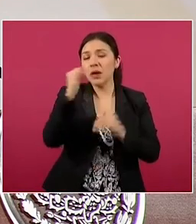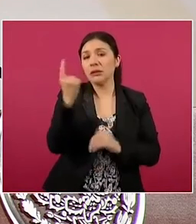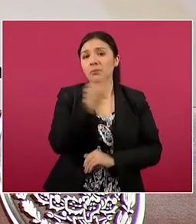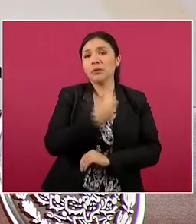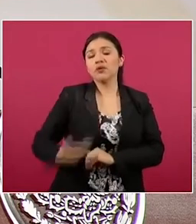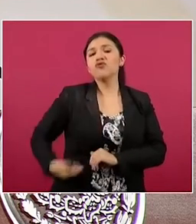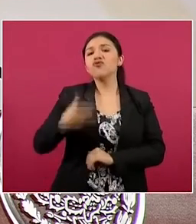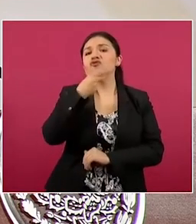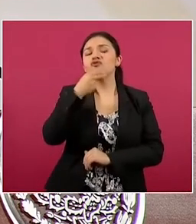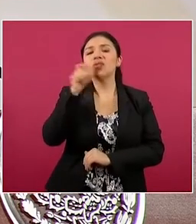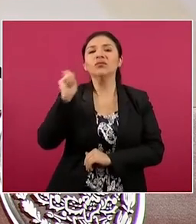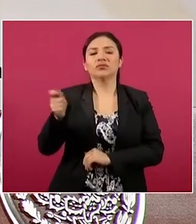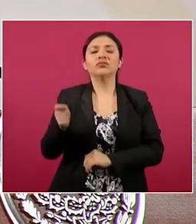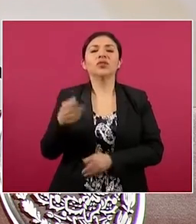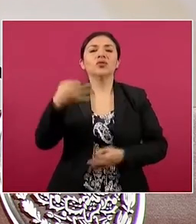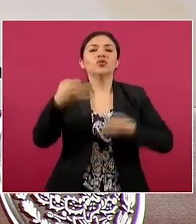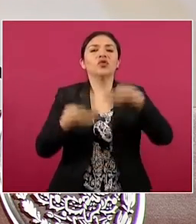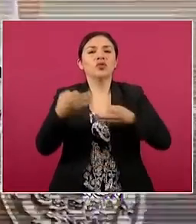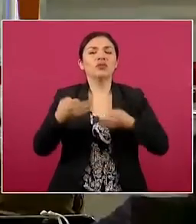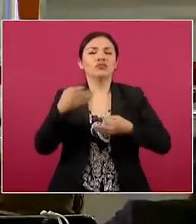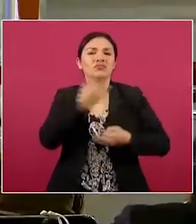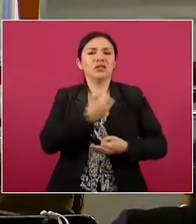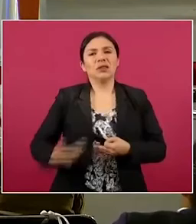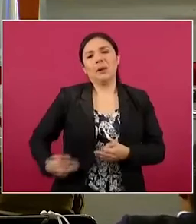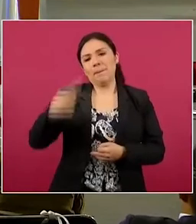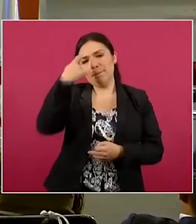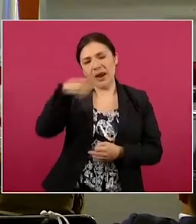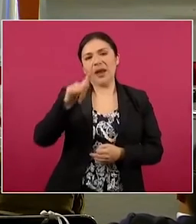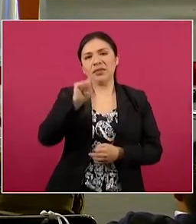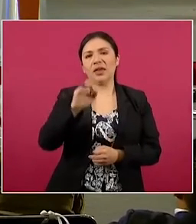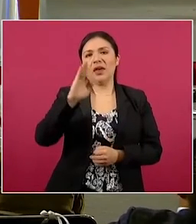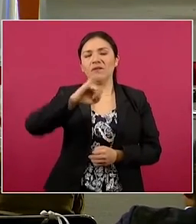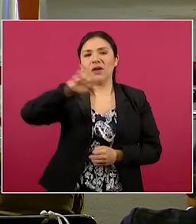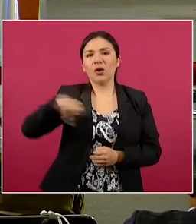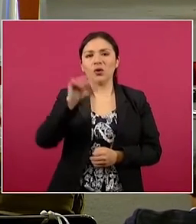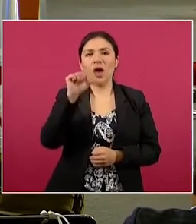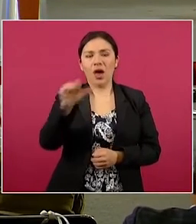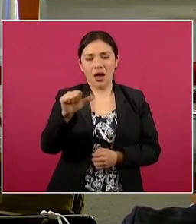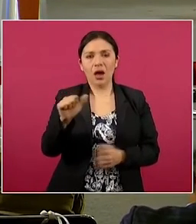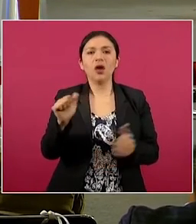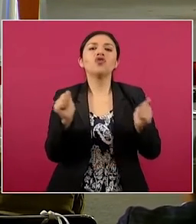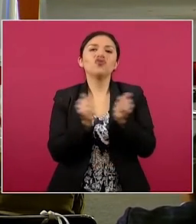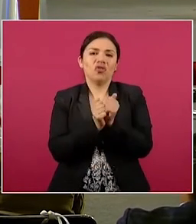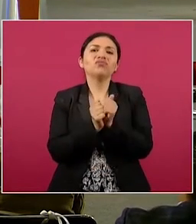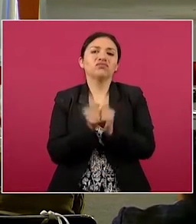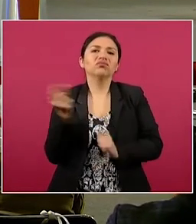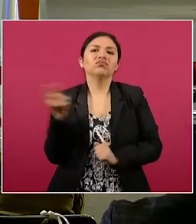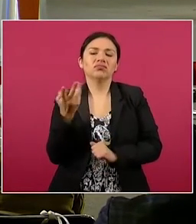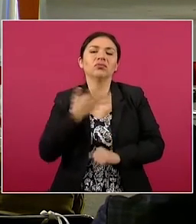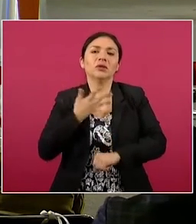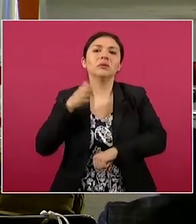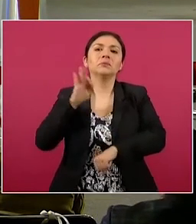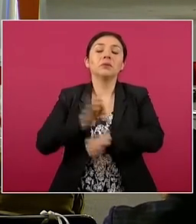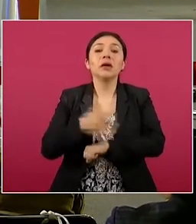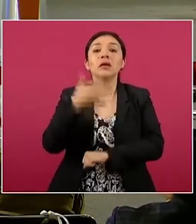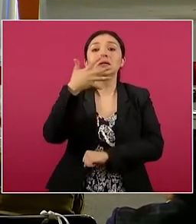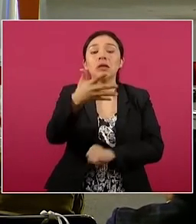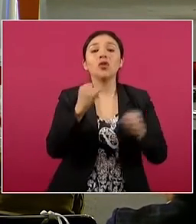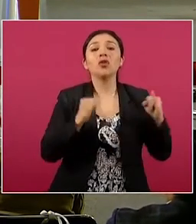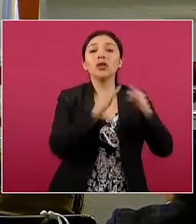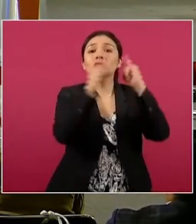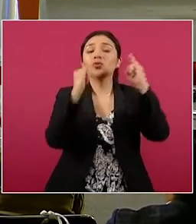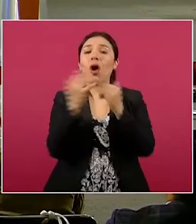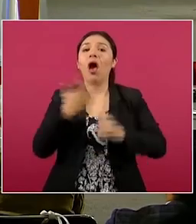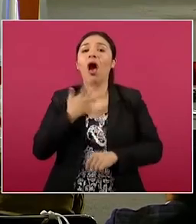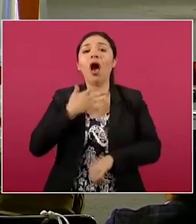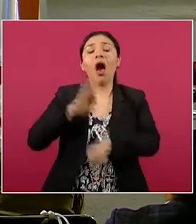presidente, el magistrado presidente del Tribunal Federal de Justicia Administrativa, amparados cinco instituciones.